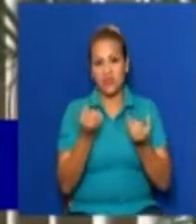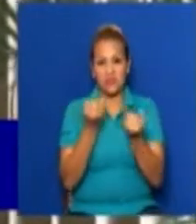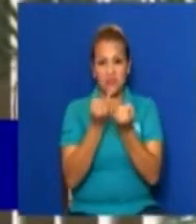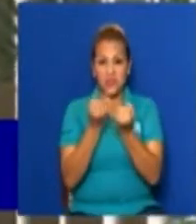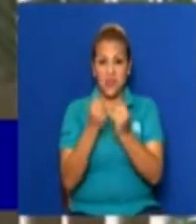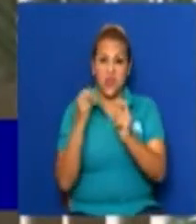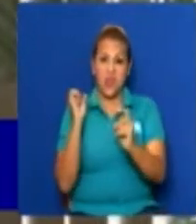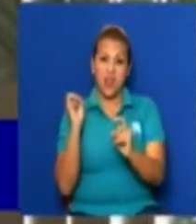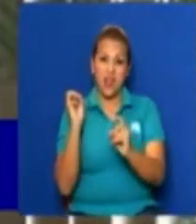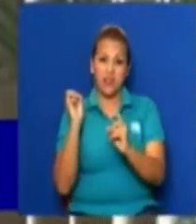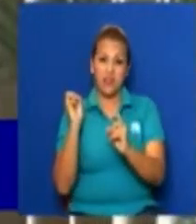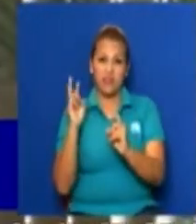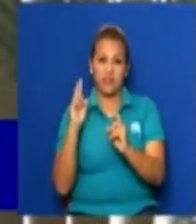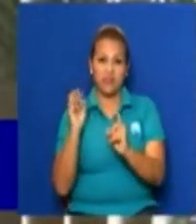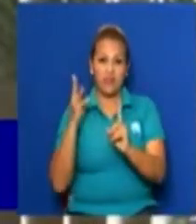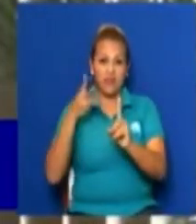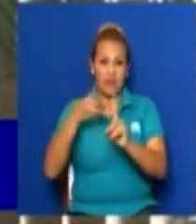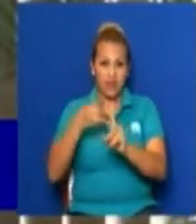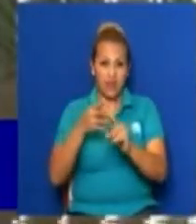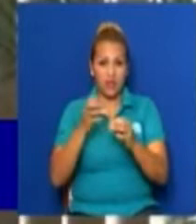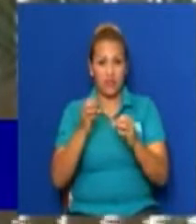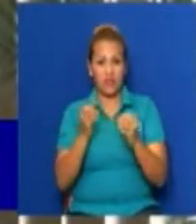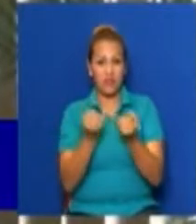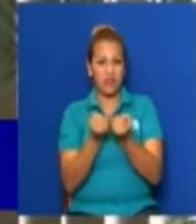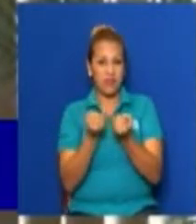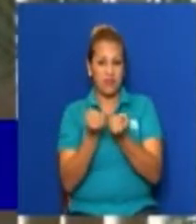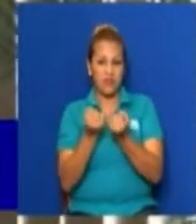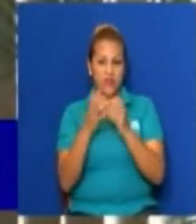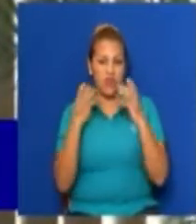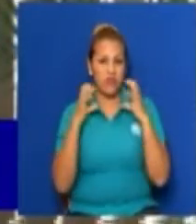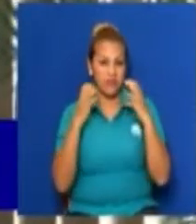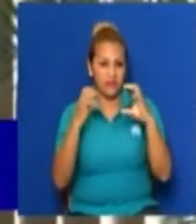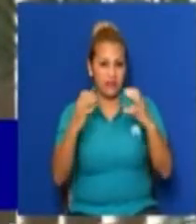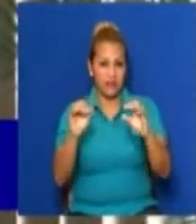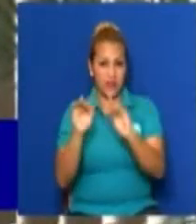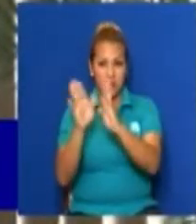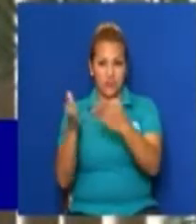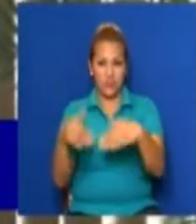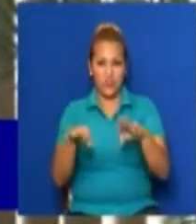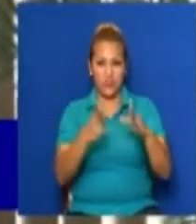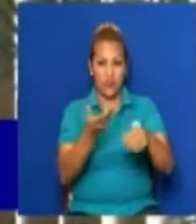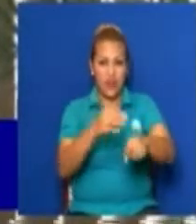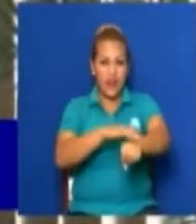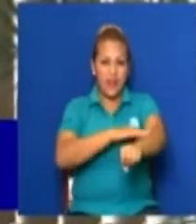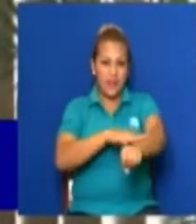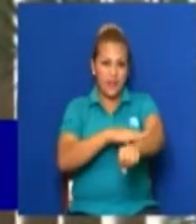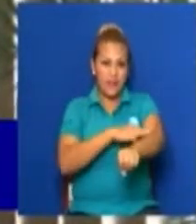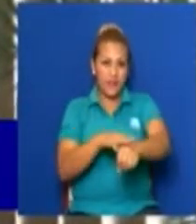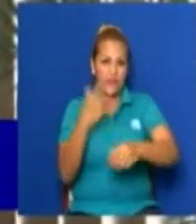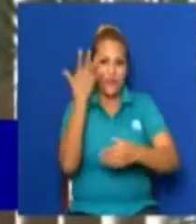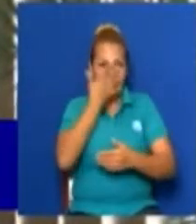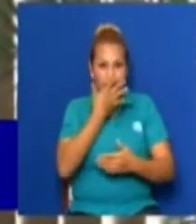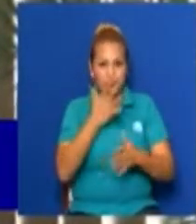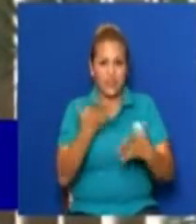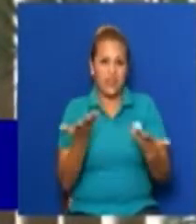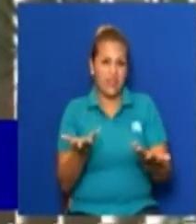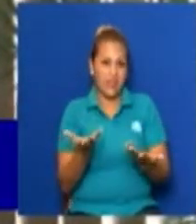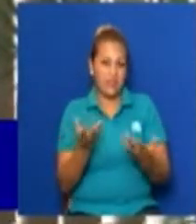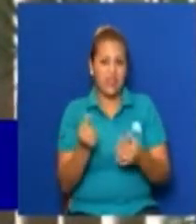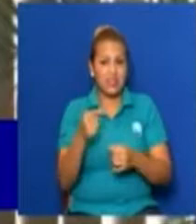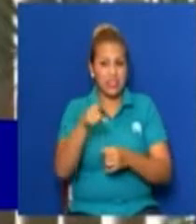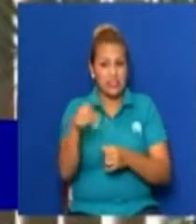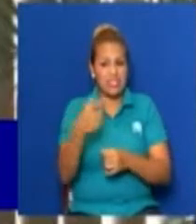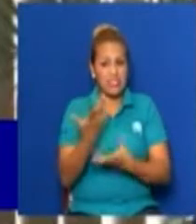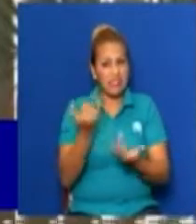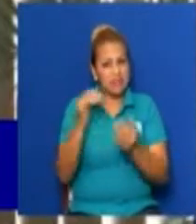afrodescendientes, ahí la discriminación es mucho mayor, ¿verdad? Y luego, como lo hemos